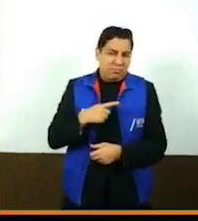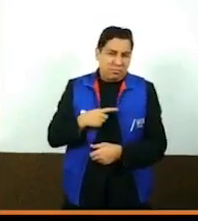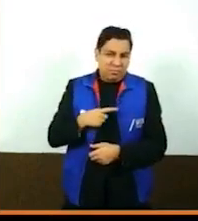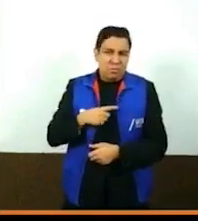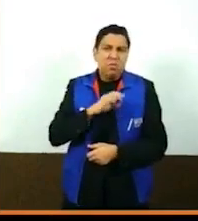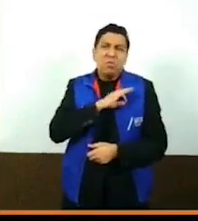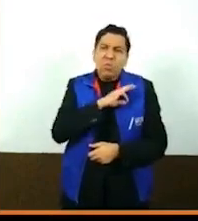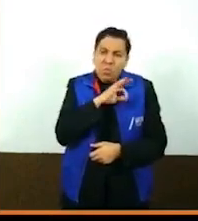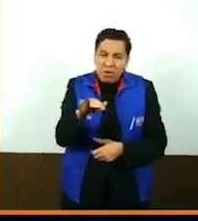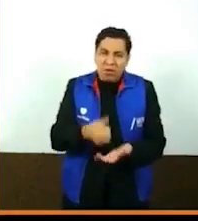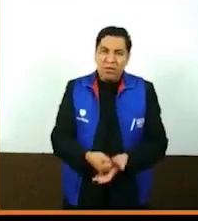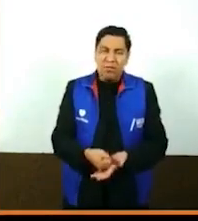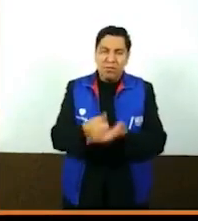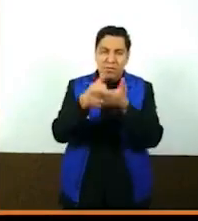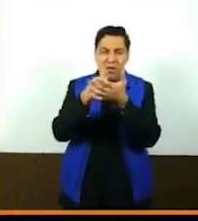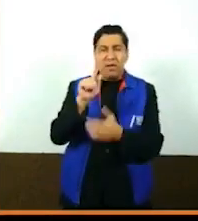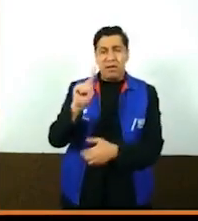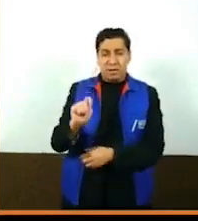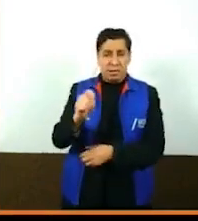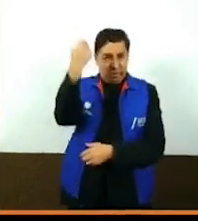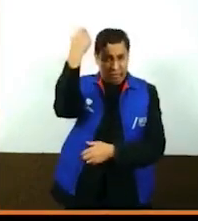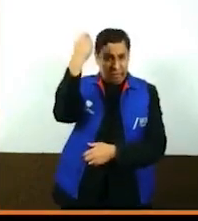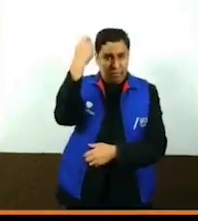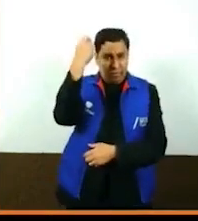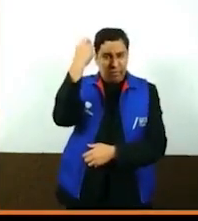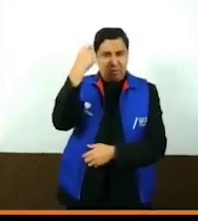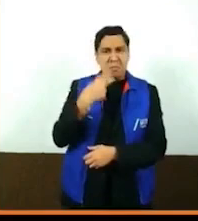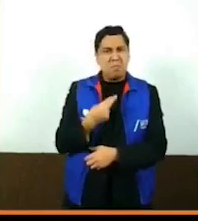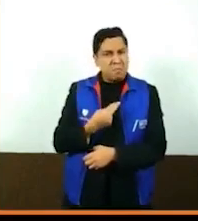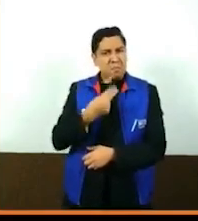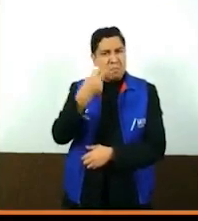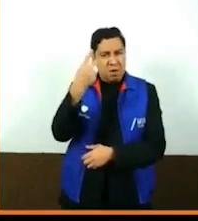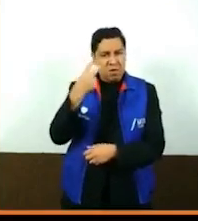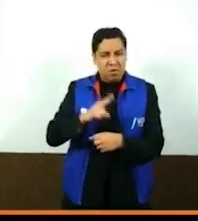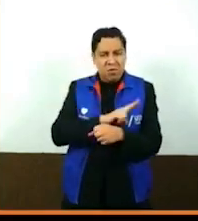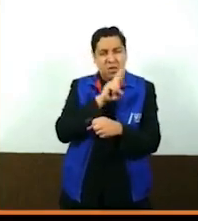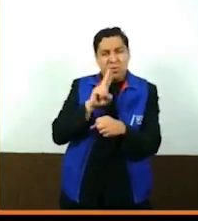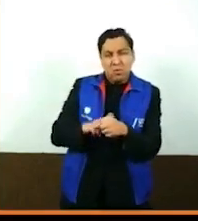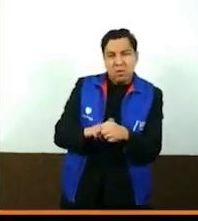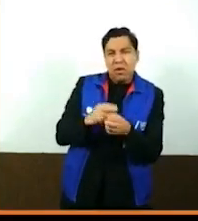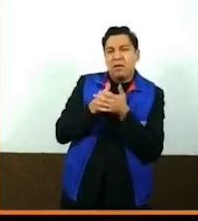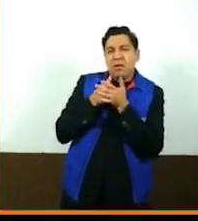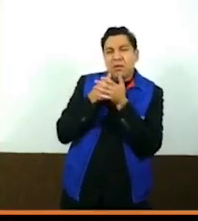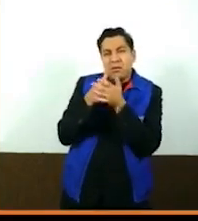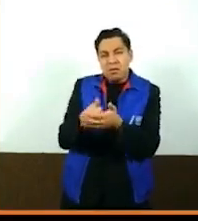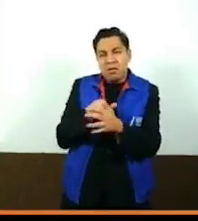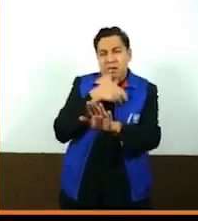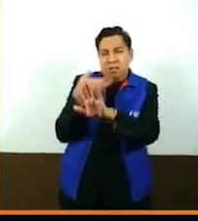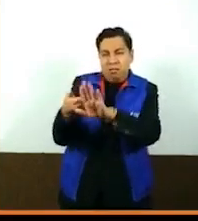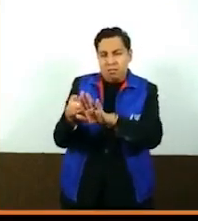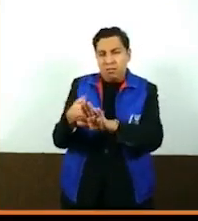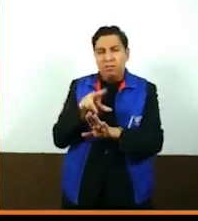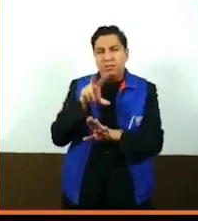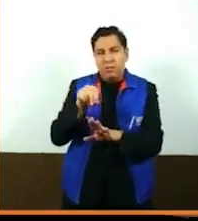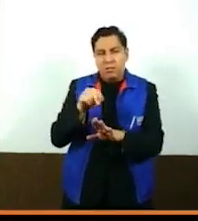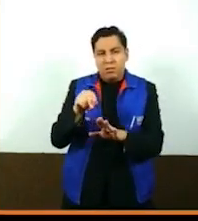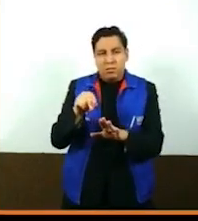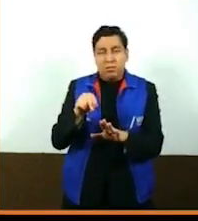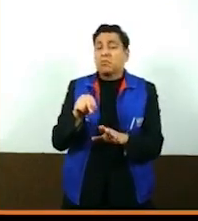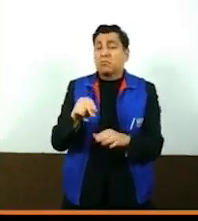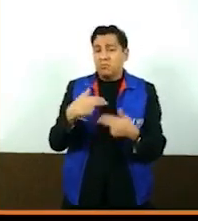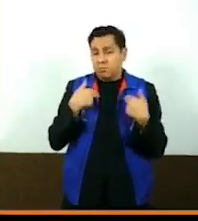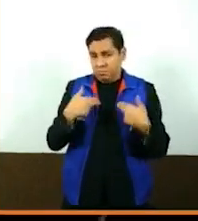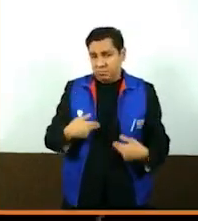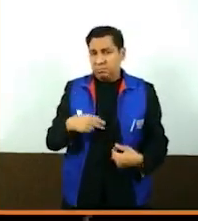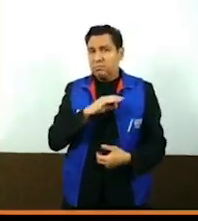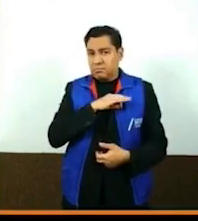tecnología también es la clave para inclusive hacerlo mejor que la naturaleza. Creo que tenemos esa capacidad, no solamente de destruir, que